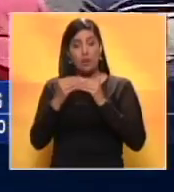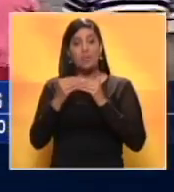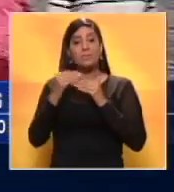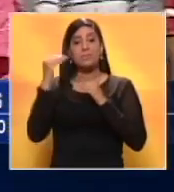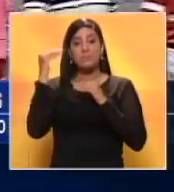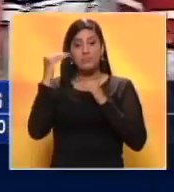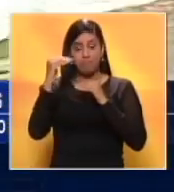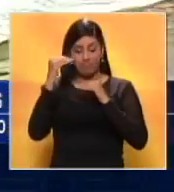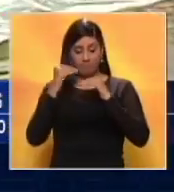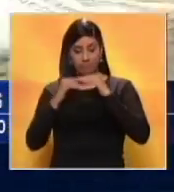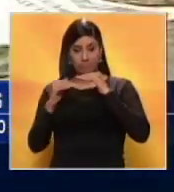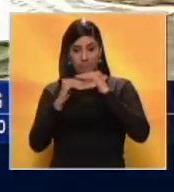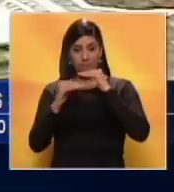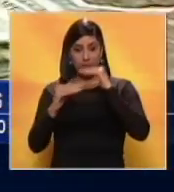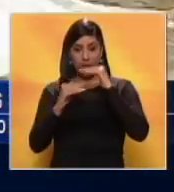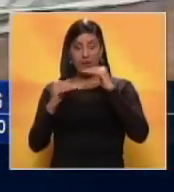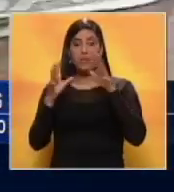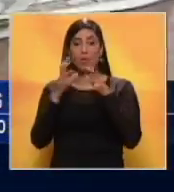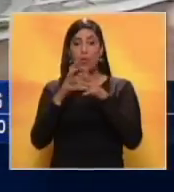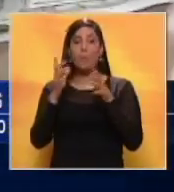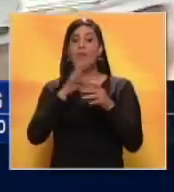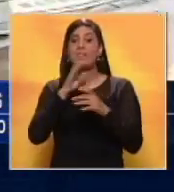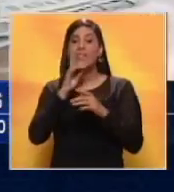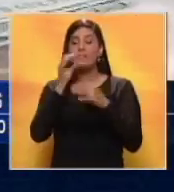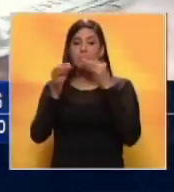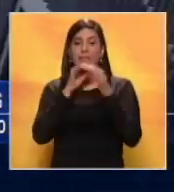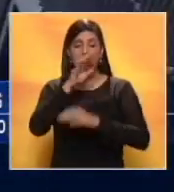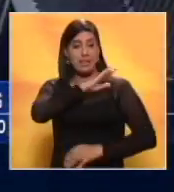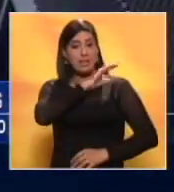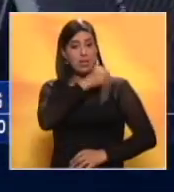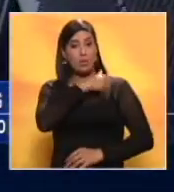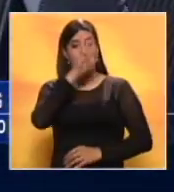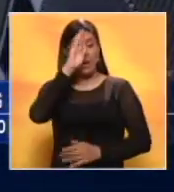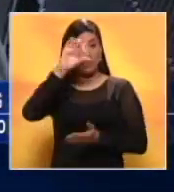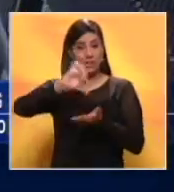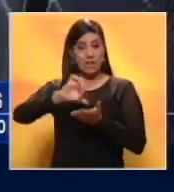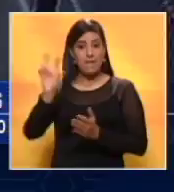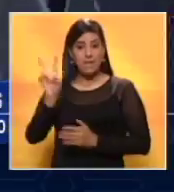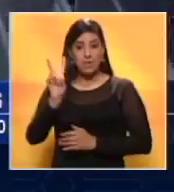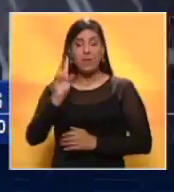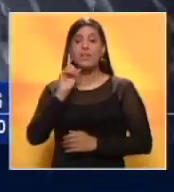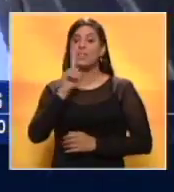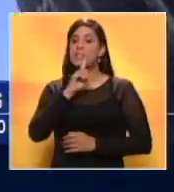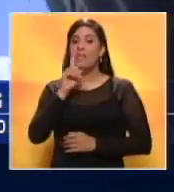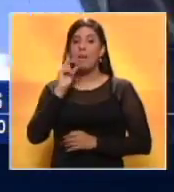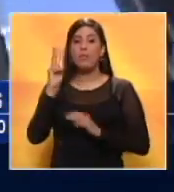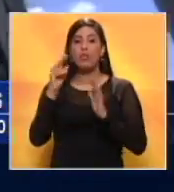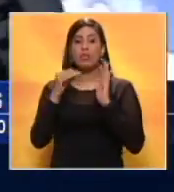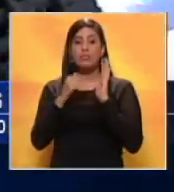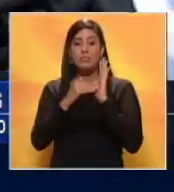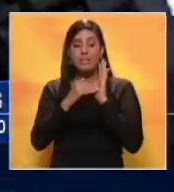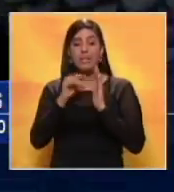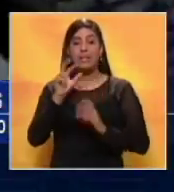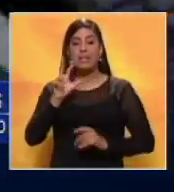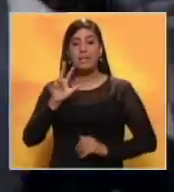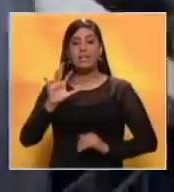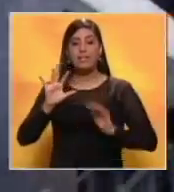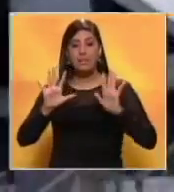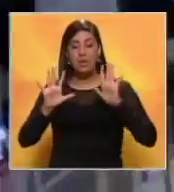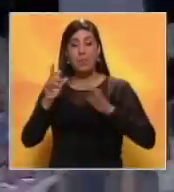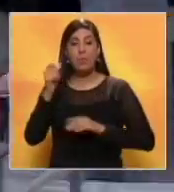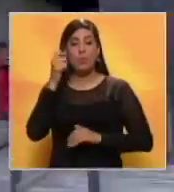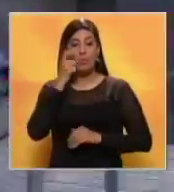límite inferior del rango de la banda móvil definida por el directorio del Banco Central de Venezuela es de 2.310